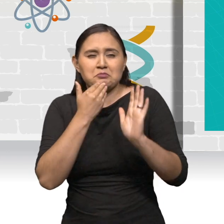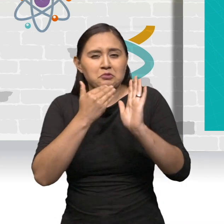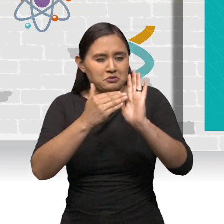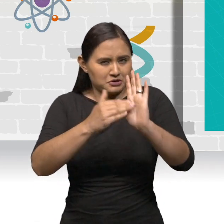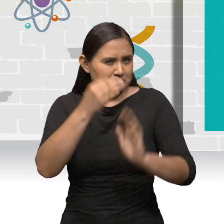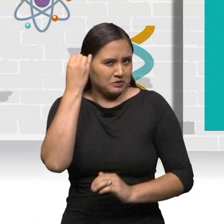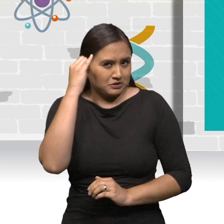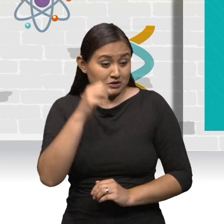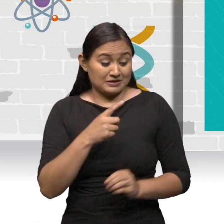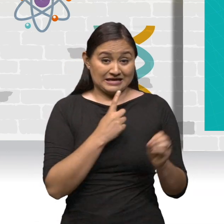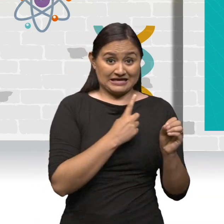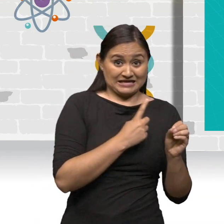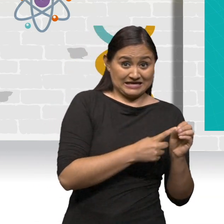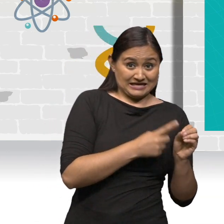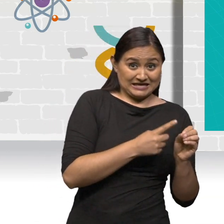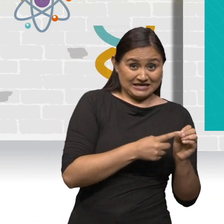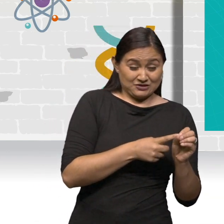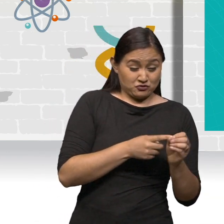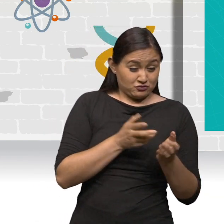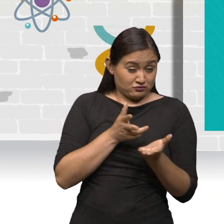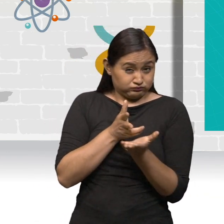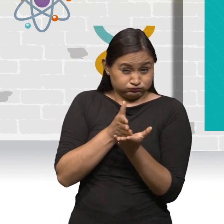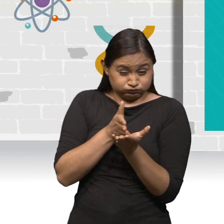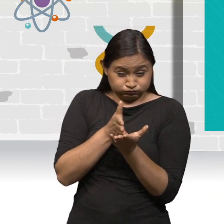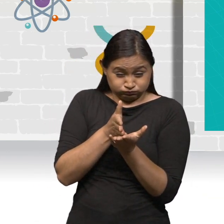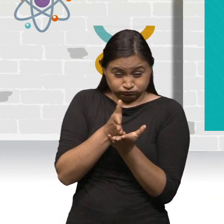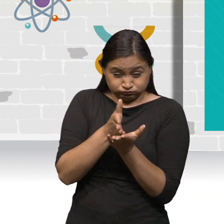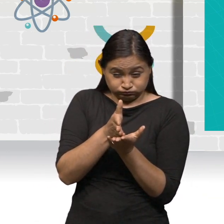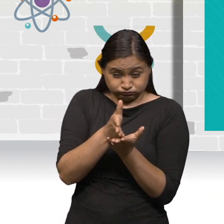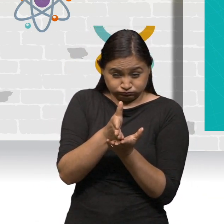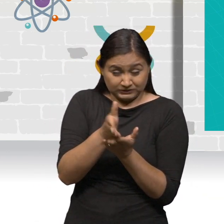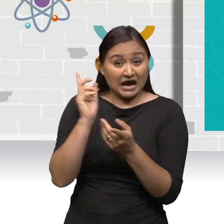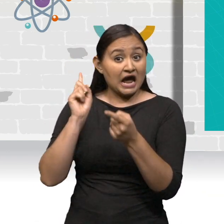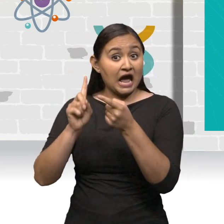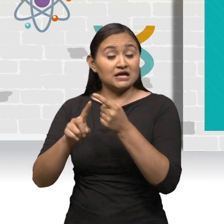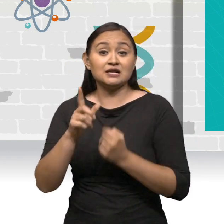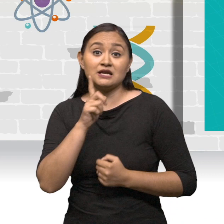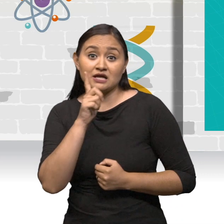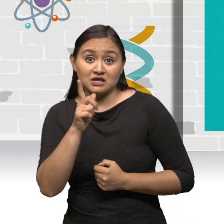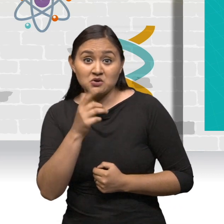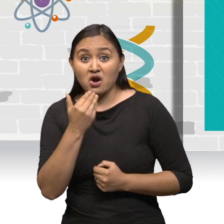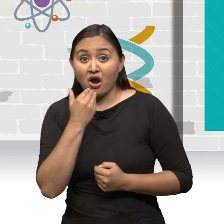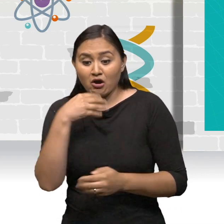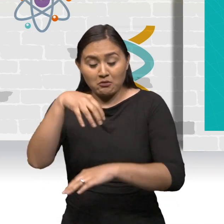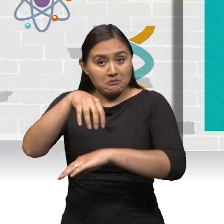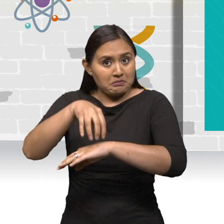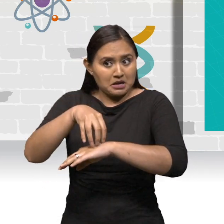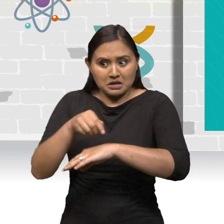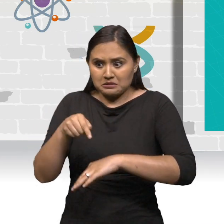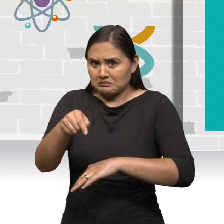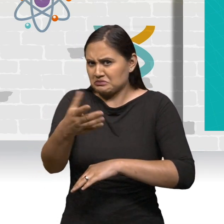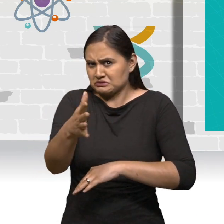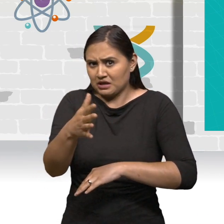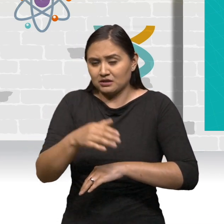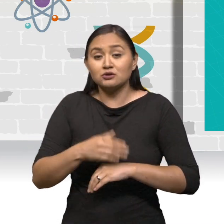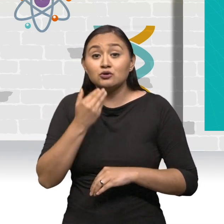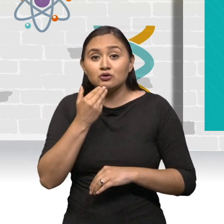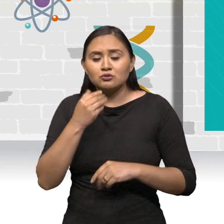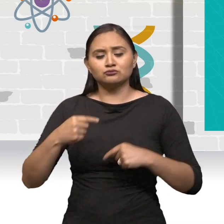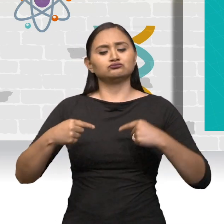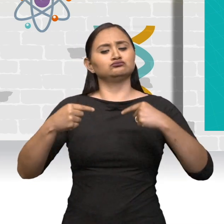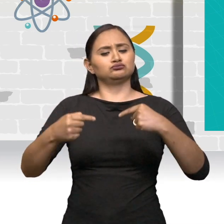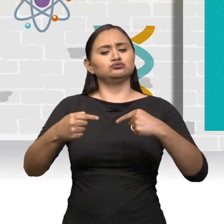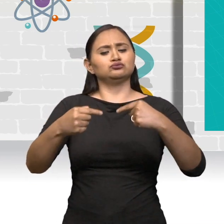tanto, asumiendo un caso ideal que salimos de Quito y vamos en línea recta hacia Latacunga y no tenemos ninguna parada en el